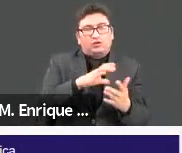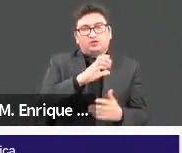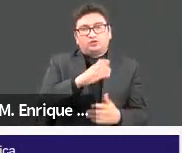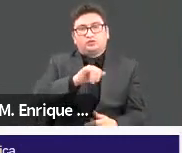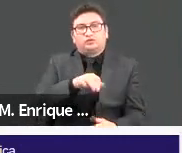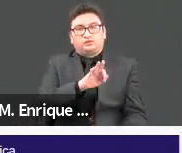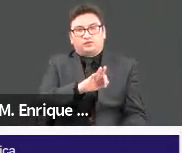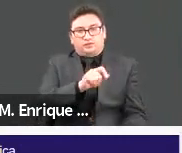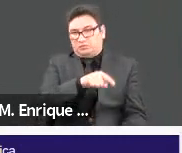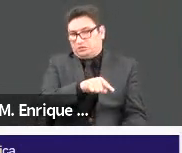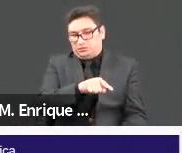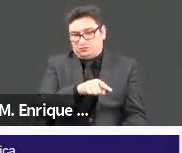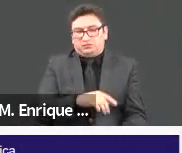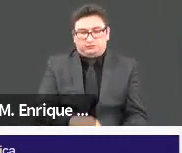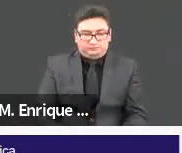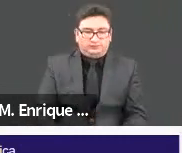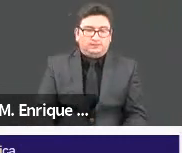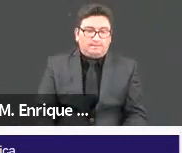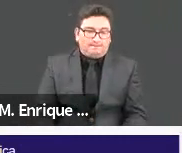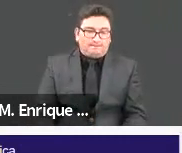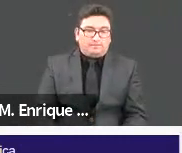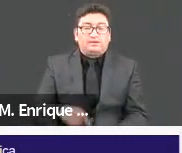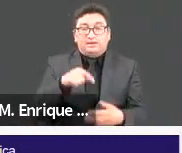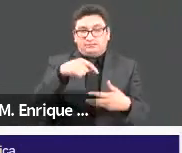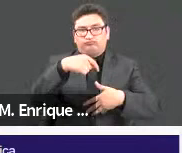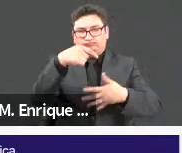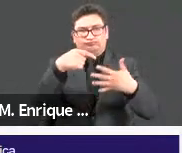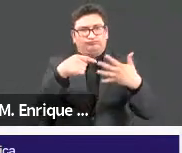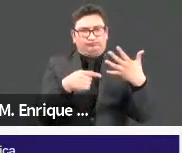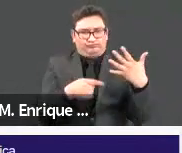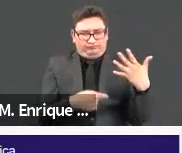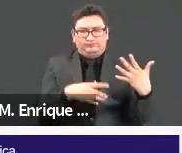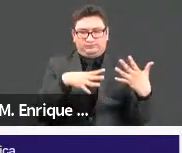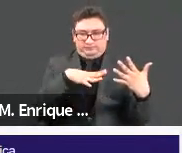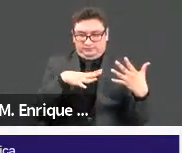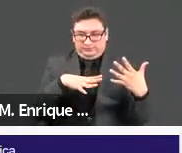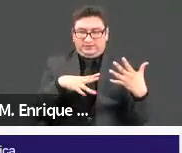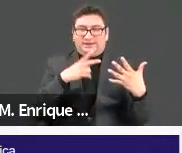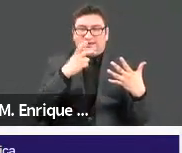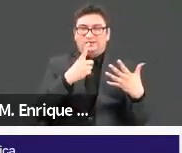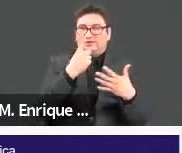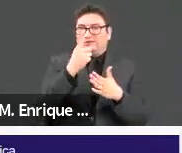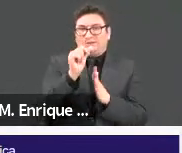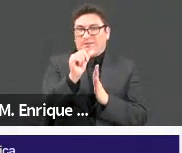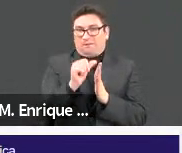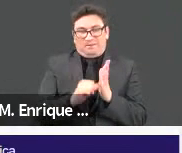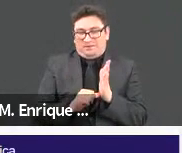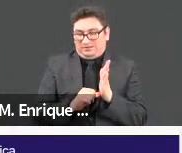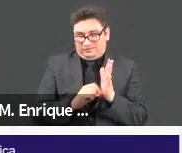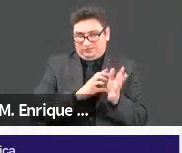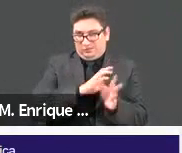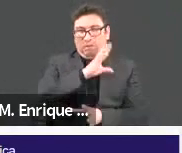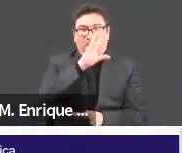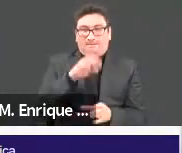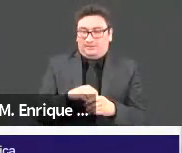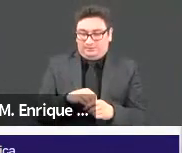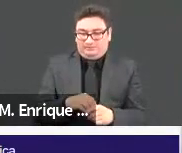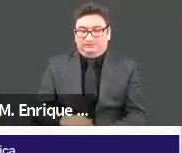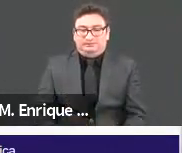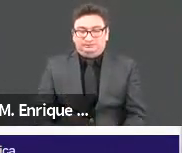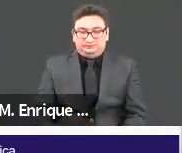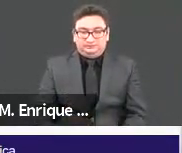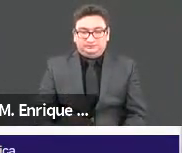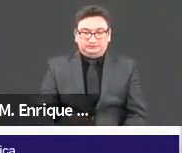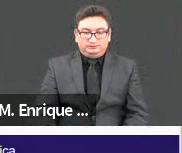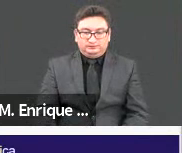Judicatura Federal. Y aquí ya están en conjunto lo de todo el mes de calendario respectivo.